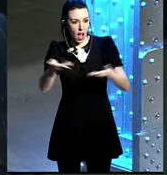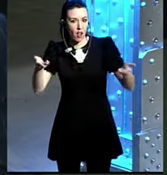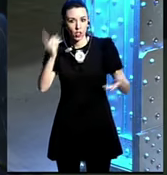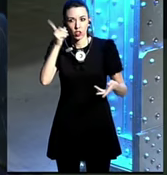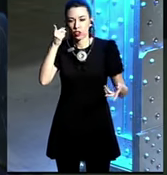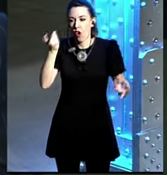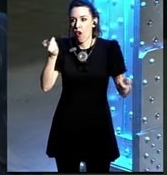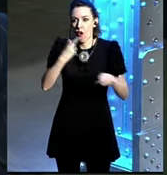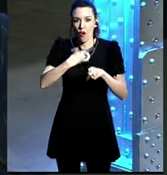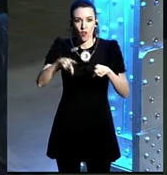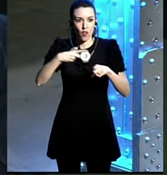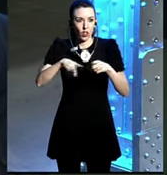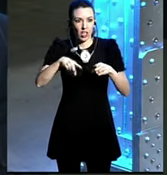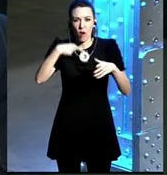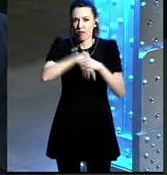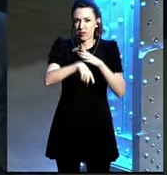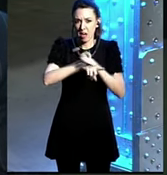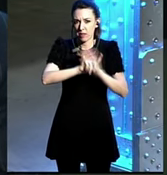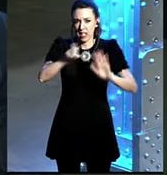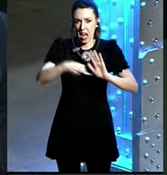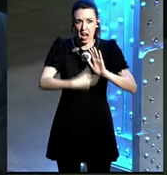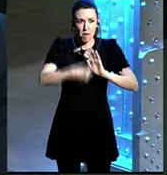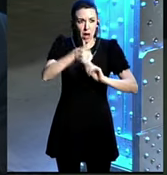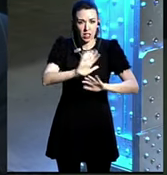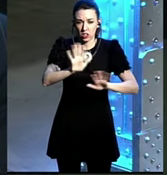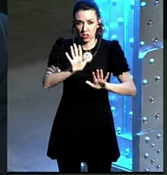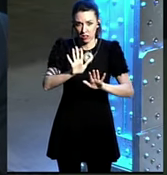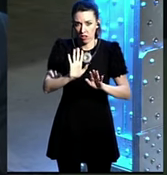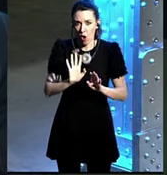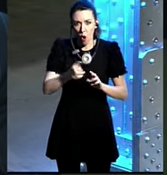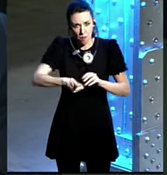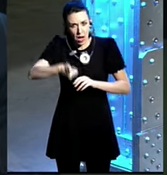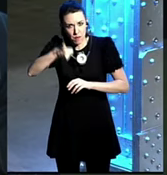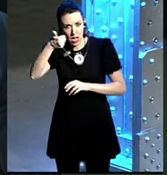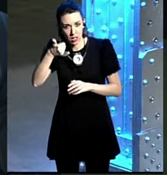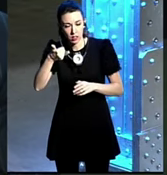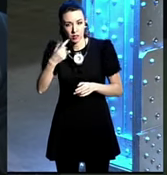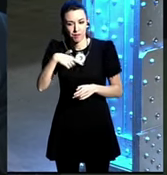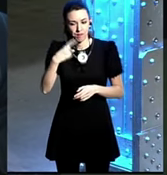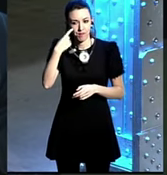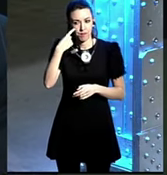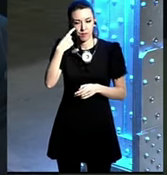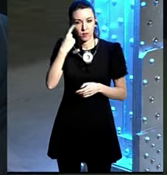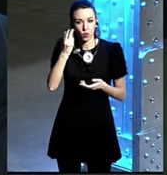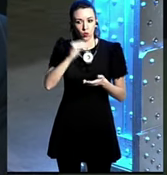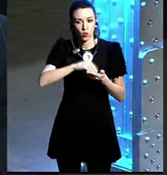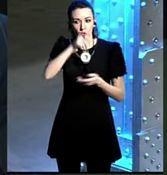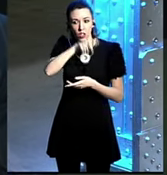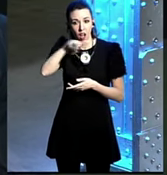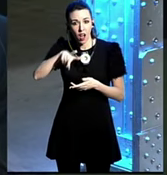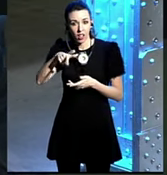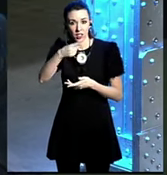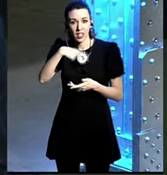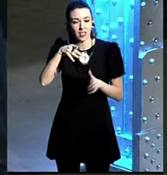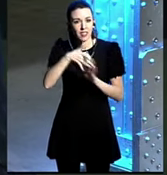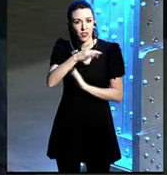hacer un montón de trámites legales en los cuales nos estábamos embarcando. he notado que hay mucha gente para la cual